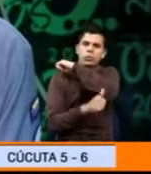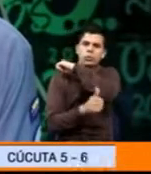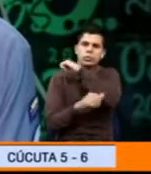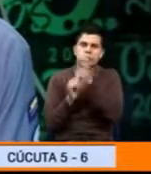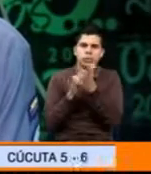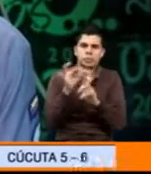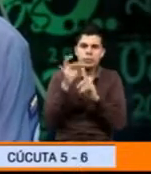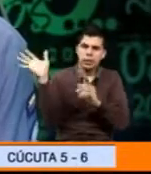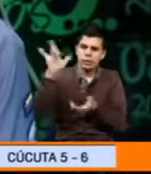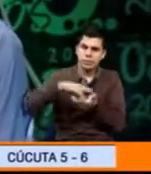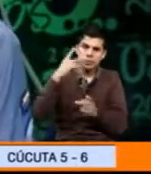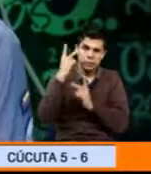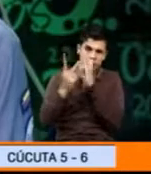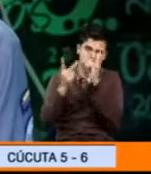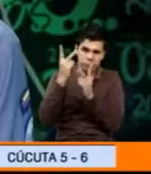de los visitantes.